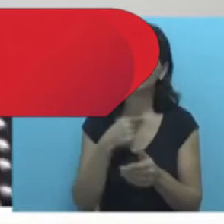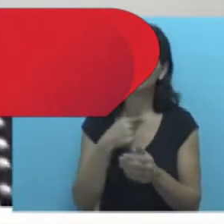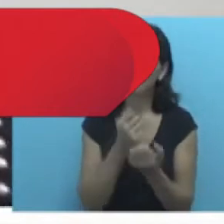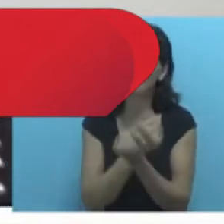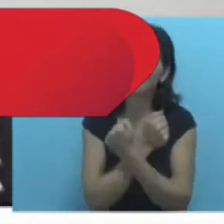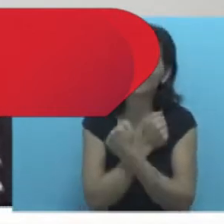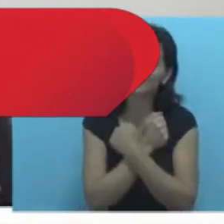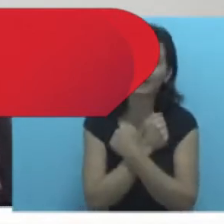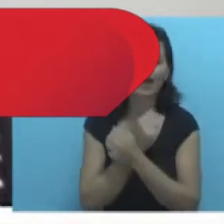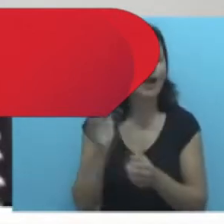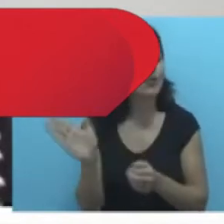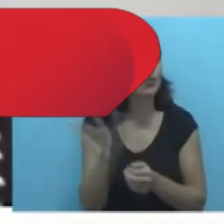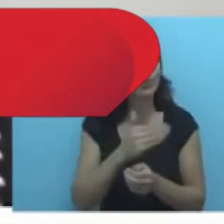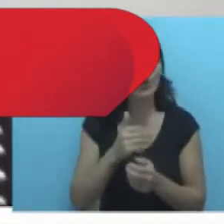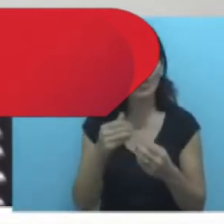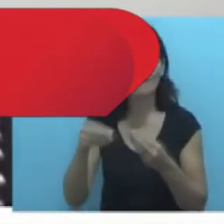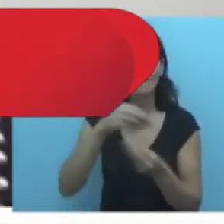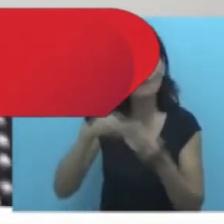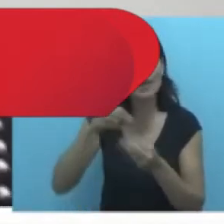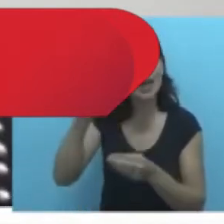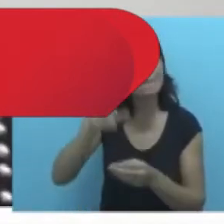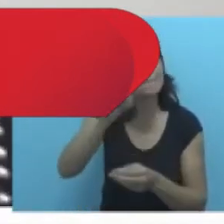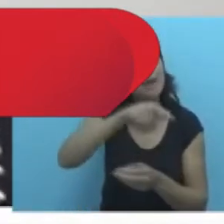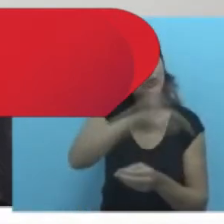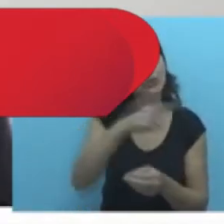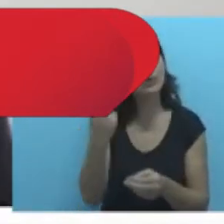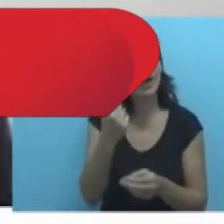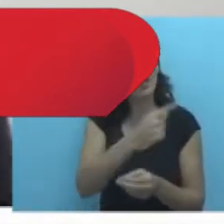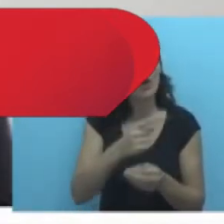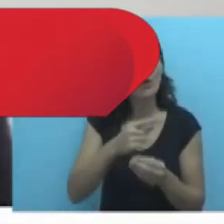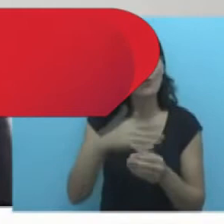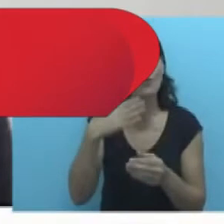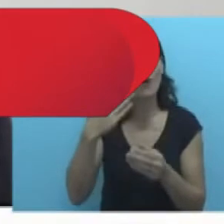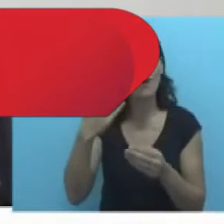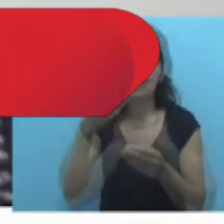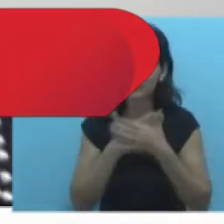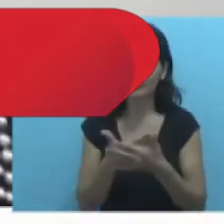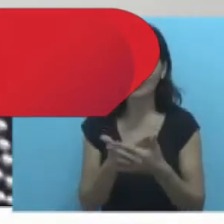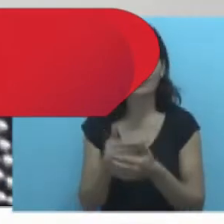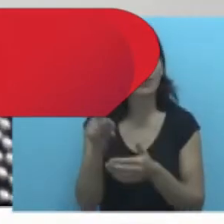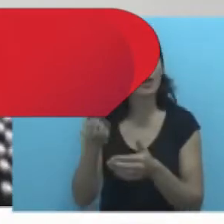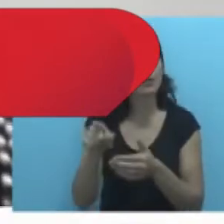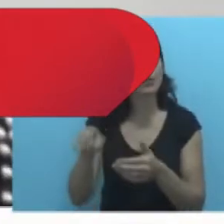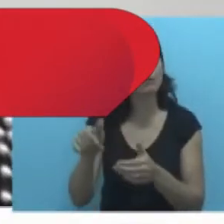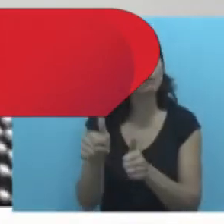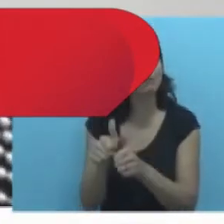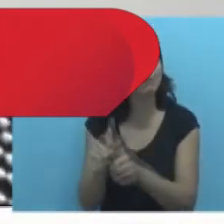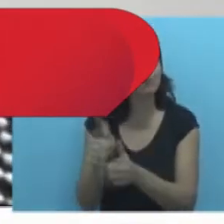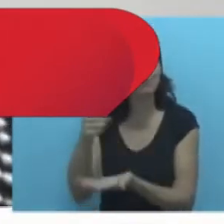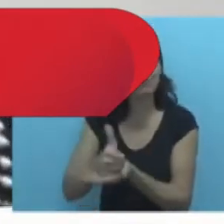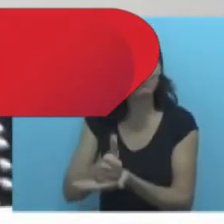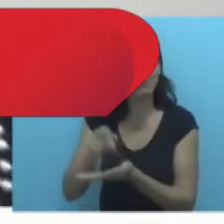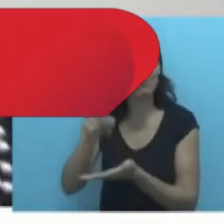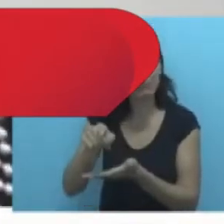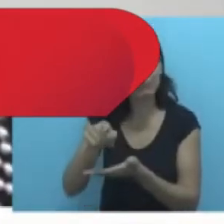los enfermos graves y de cada una de las personas que murieron por COVID. Estuve ahí en